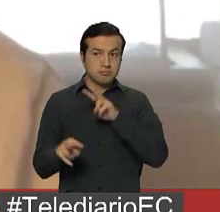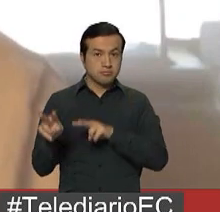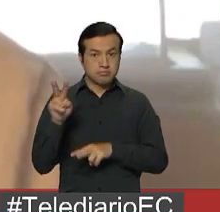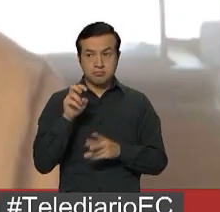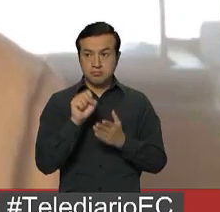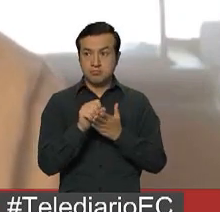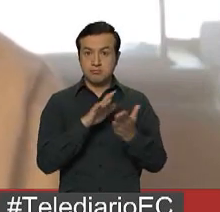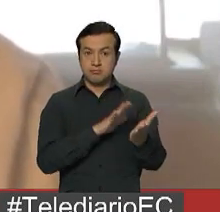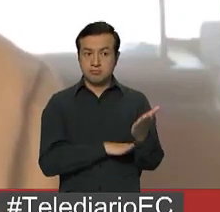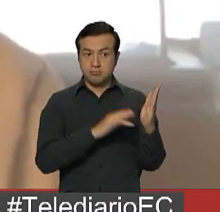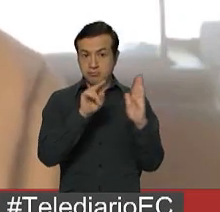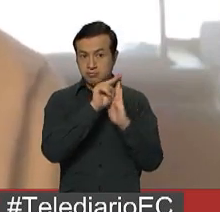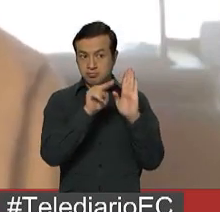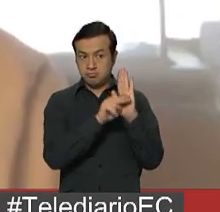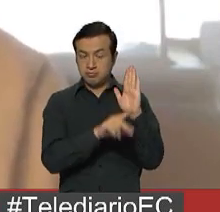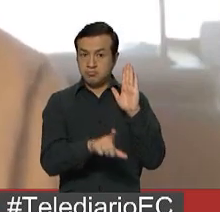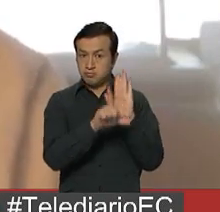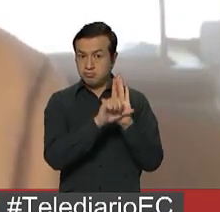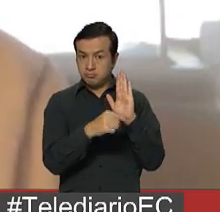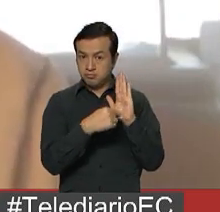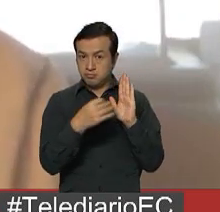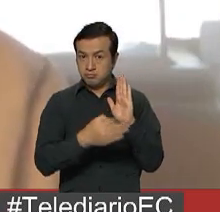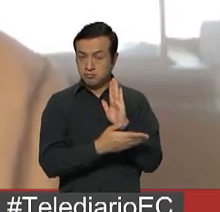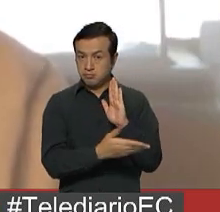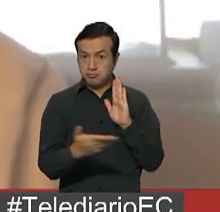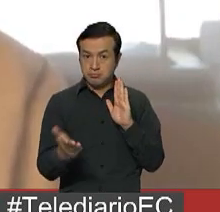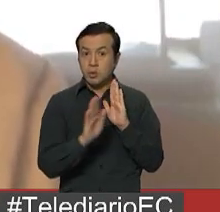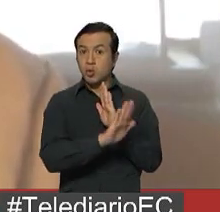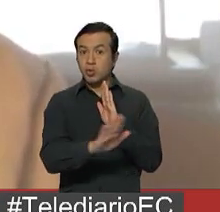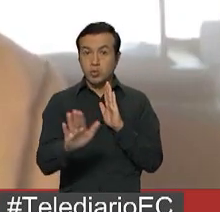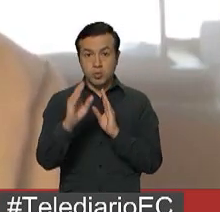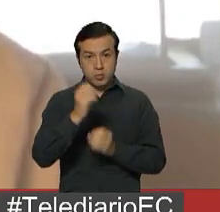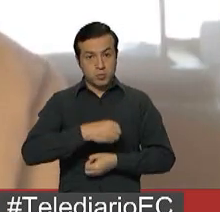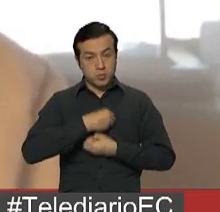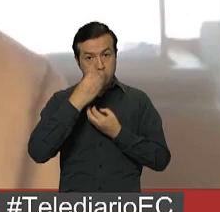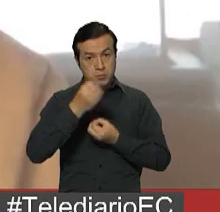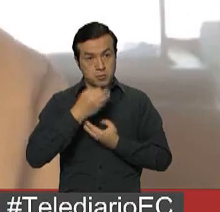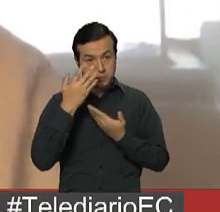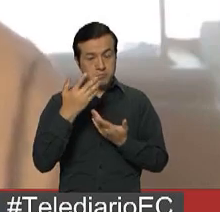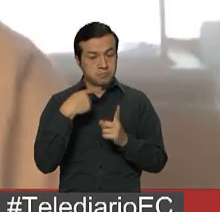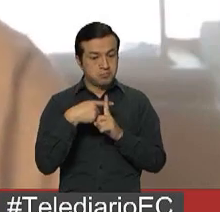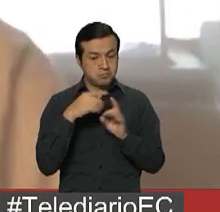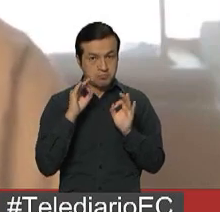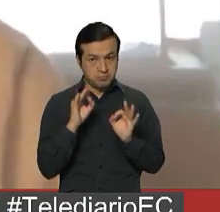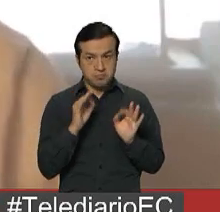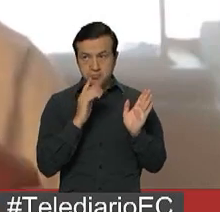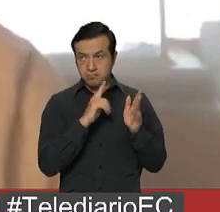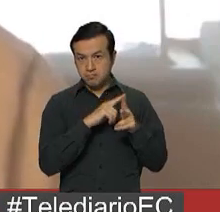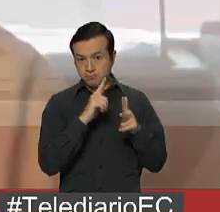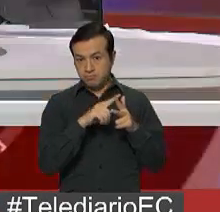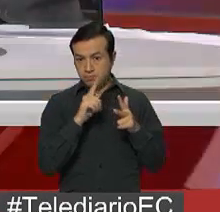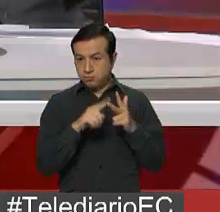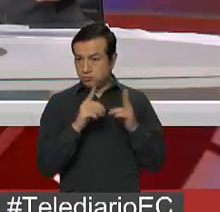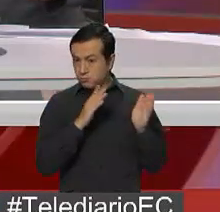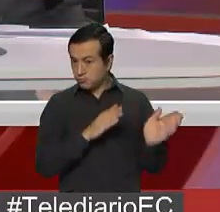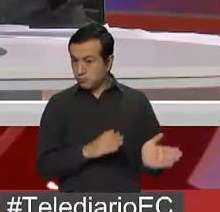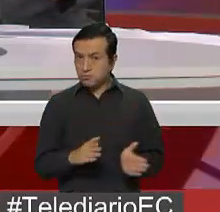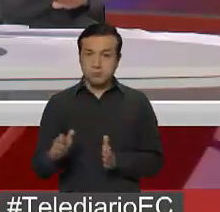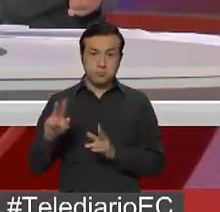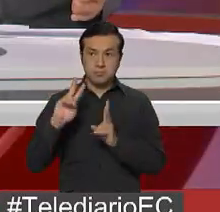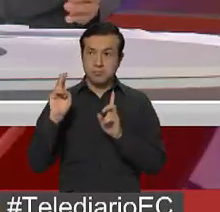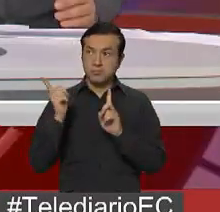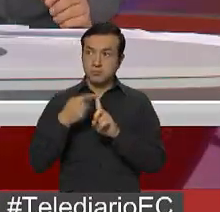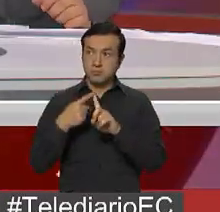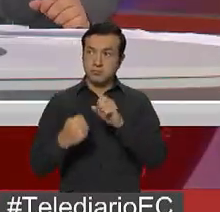los proyectos de normas o de leyes y entonces ellos hacen sus comentarios y nos fue muy bien superintendente y esto dentro de este primer